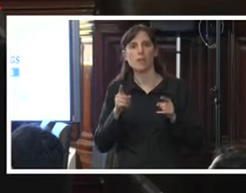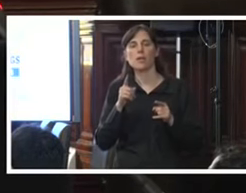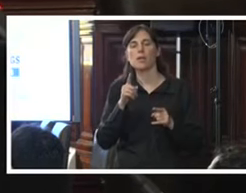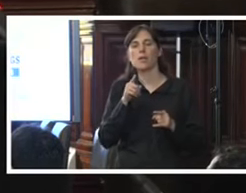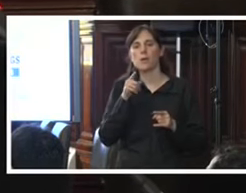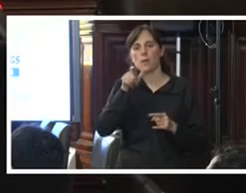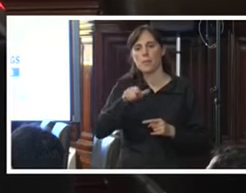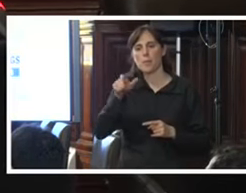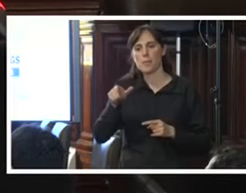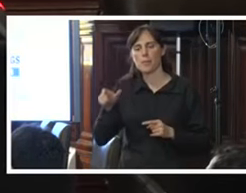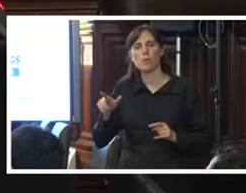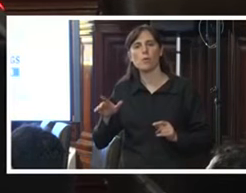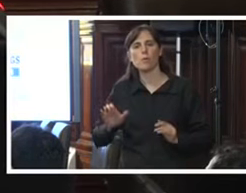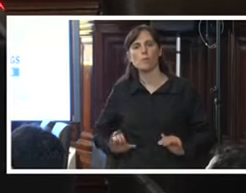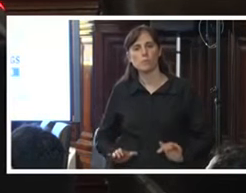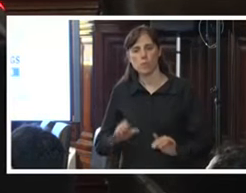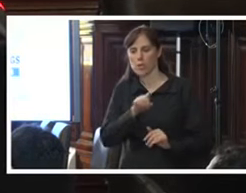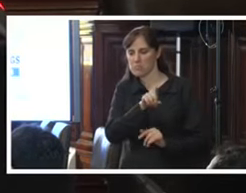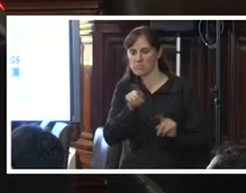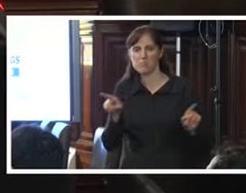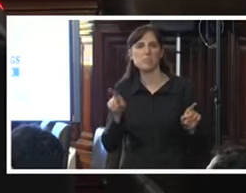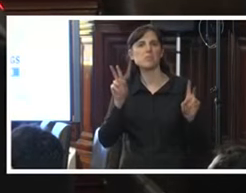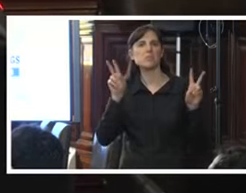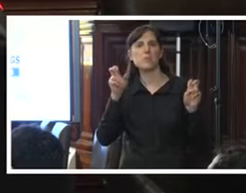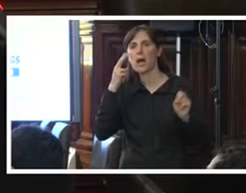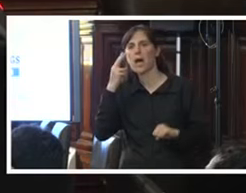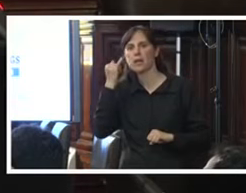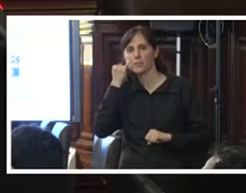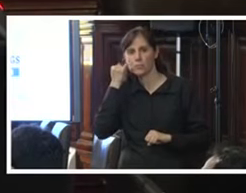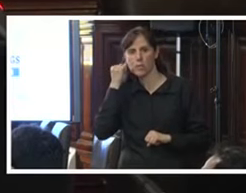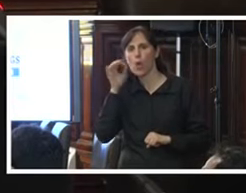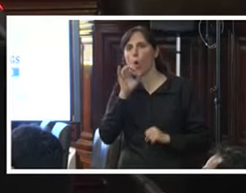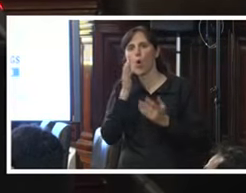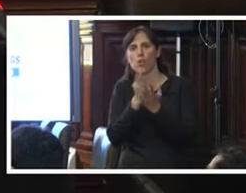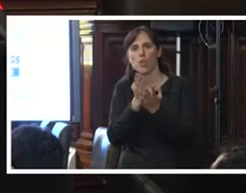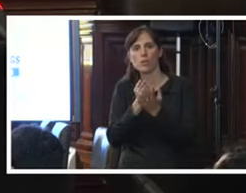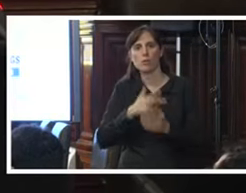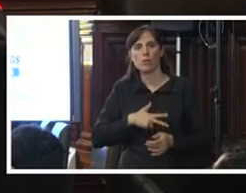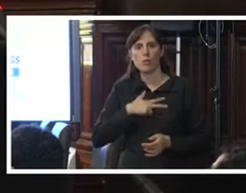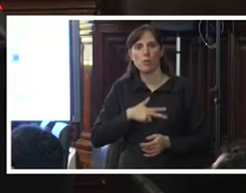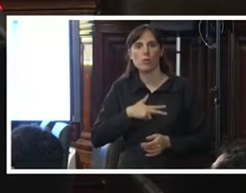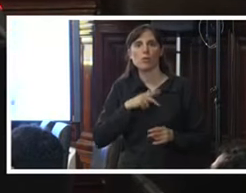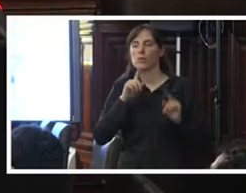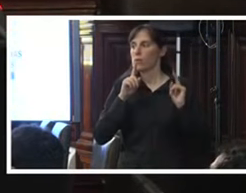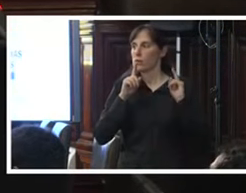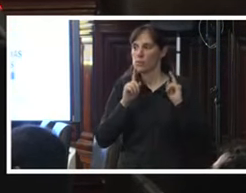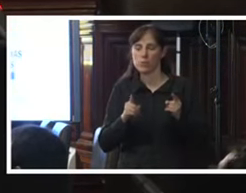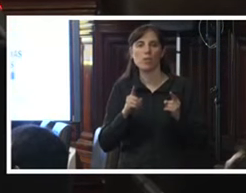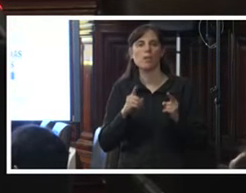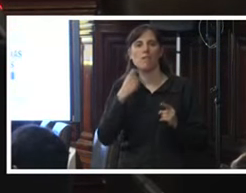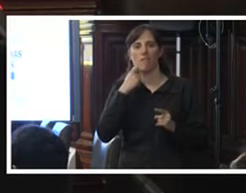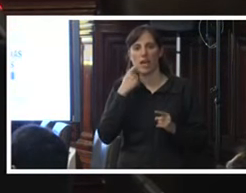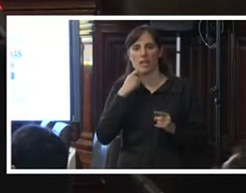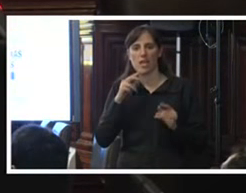funcionaria de estos centros en materia de sexualidades y derechos humanos y sobre todo la ausencia de normas de